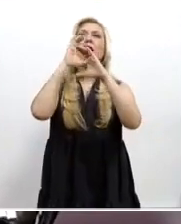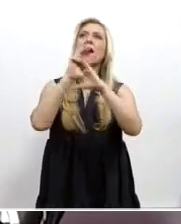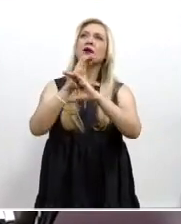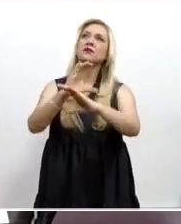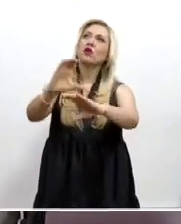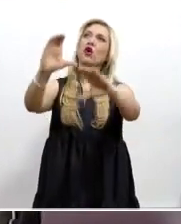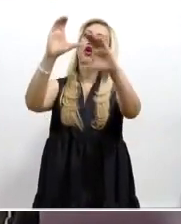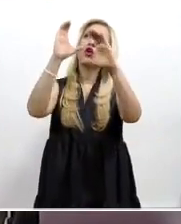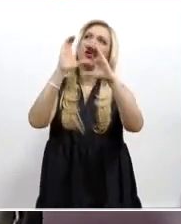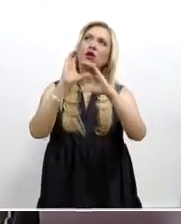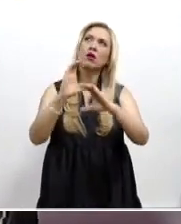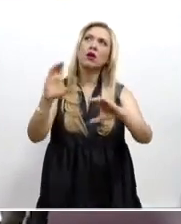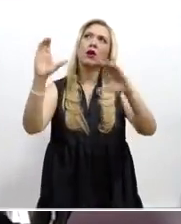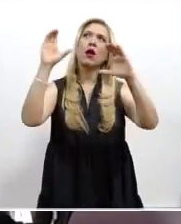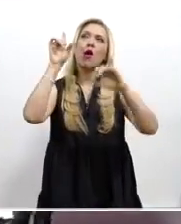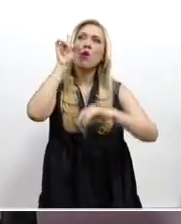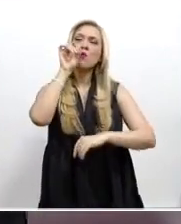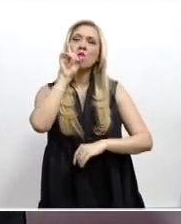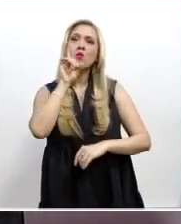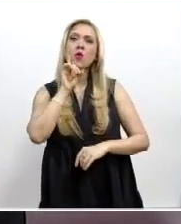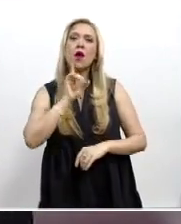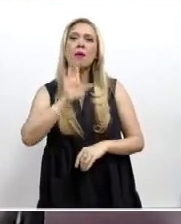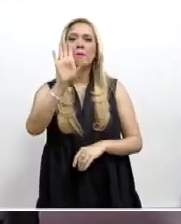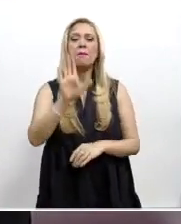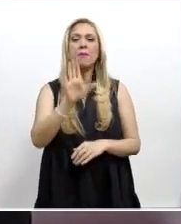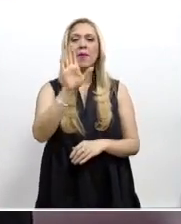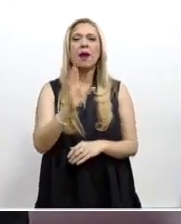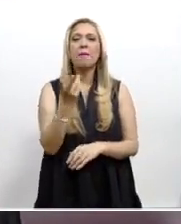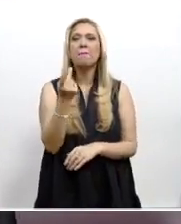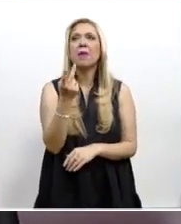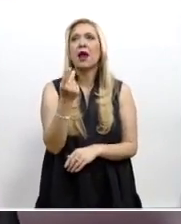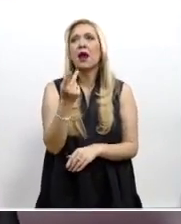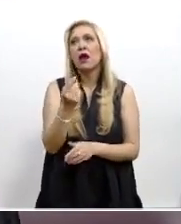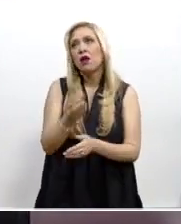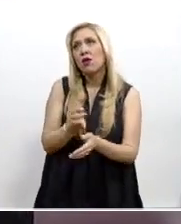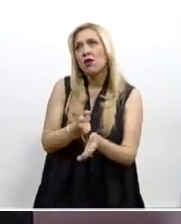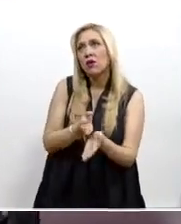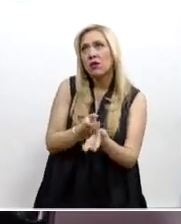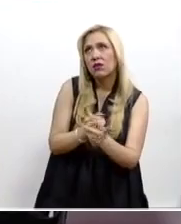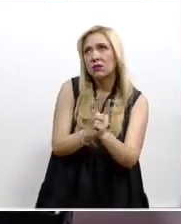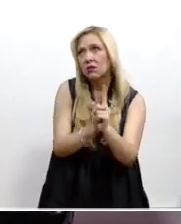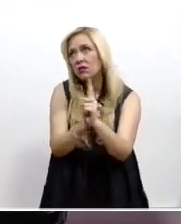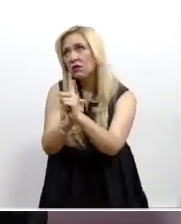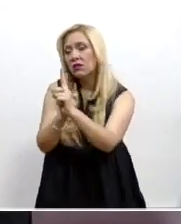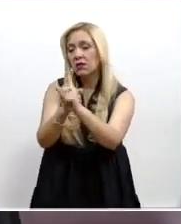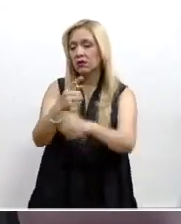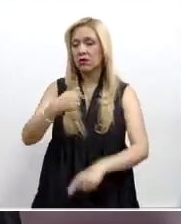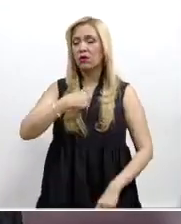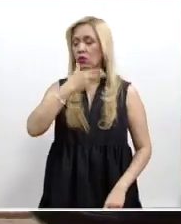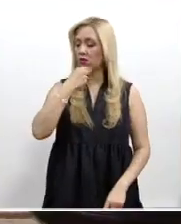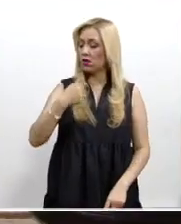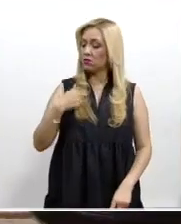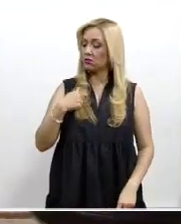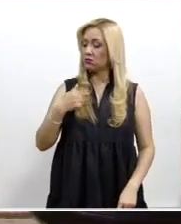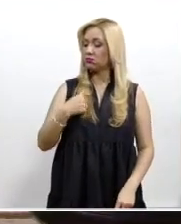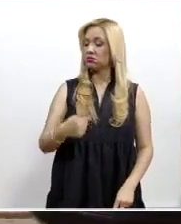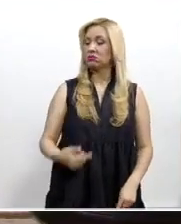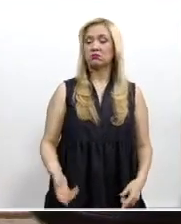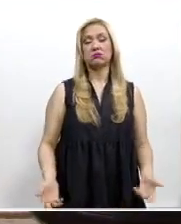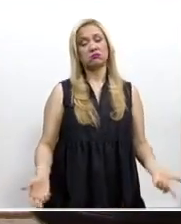nos decía que una mujer era su perro fiel y él era su guía, ¿no? O soy un desastre porque hay muchos platos sucios en la